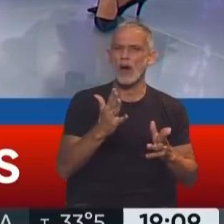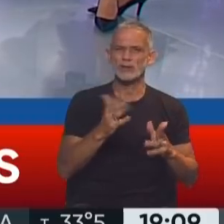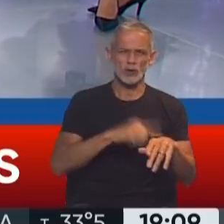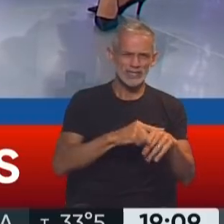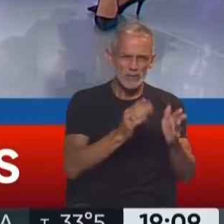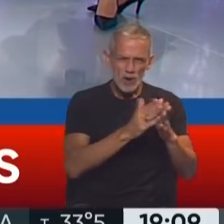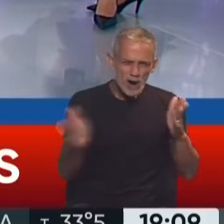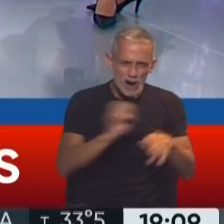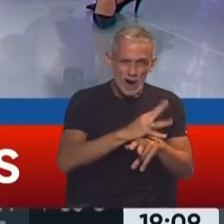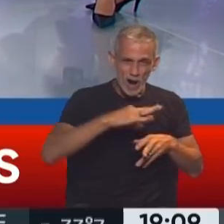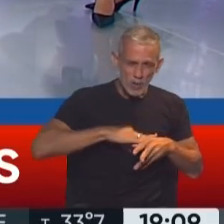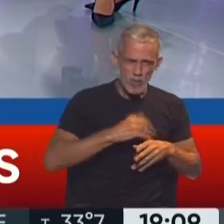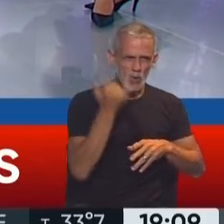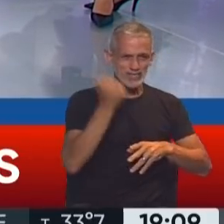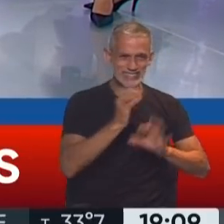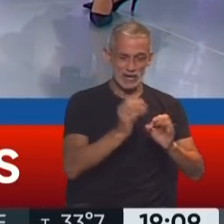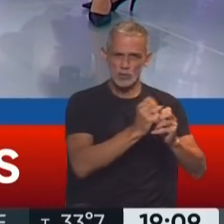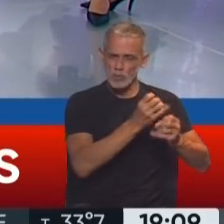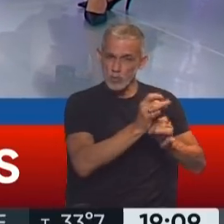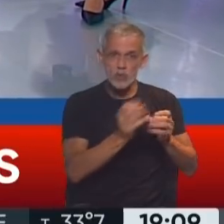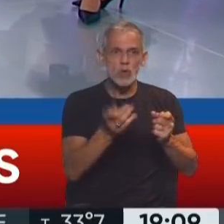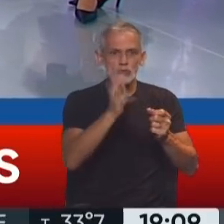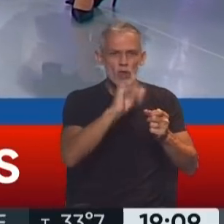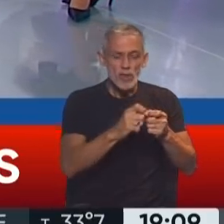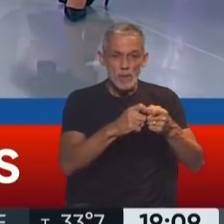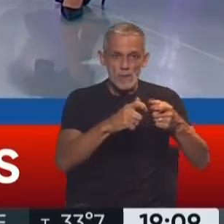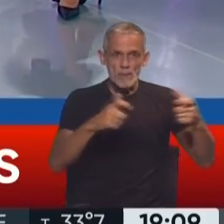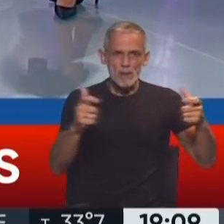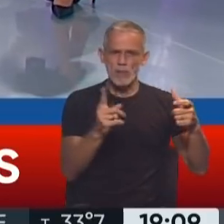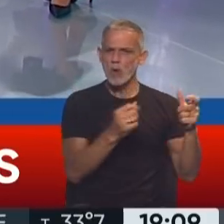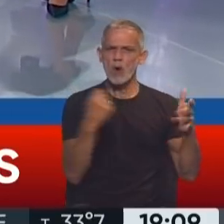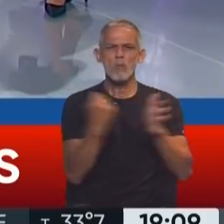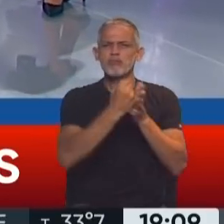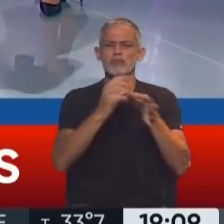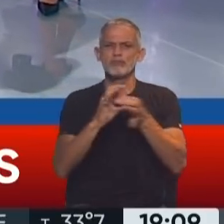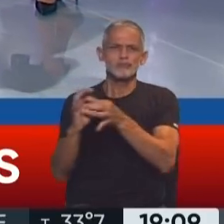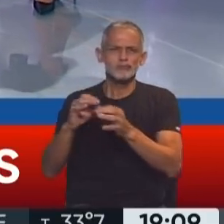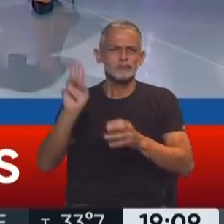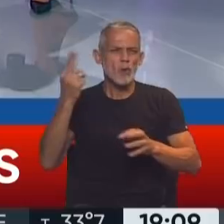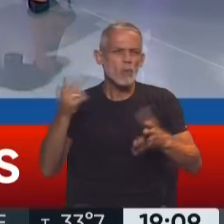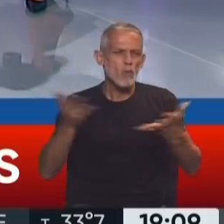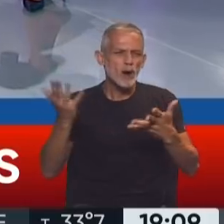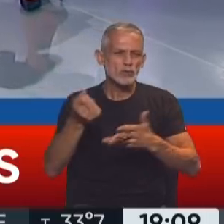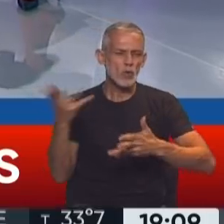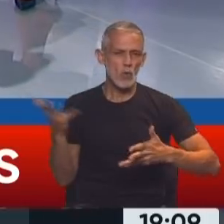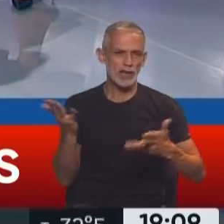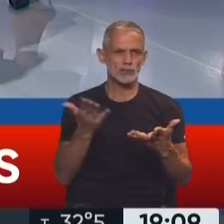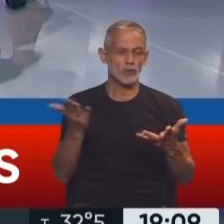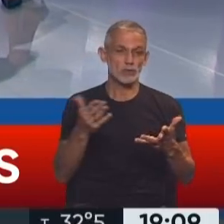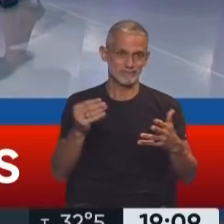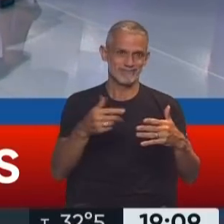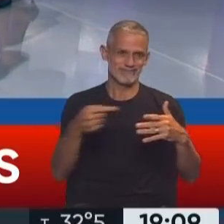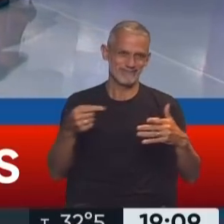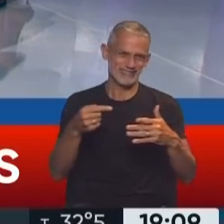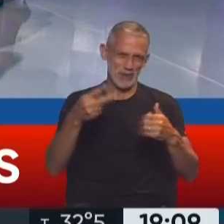vamos a saber, a partir de una cifra de contagios que sube día a día, cómo impacta a nivel fallecimientos, que al fin de cuentas es lo